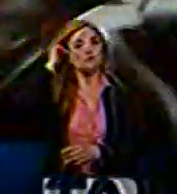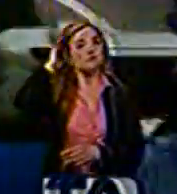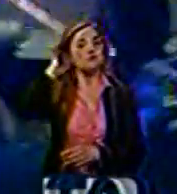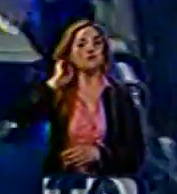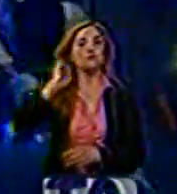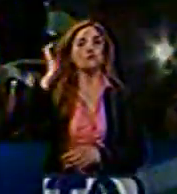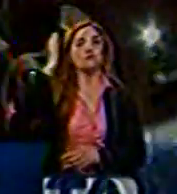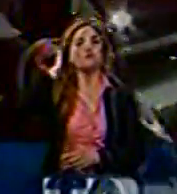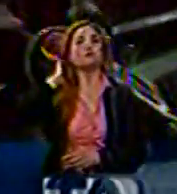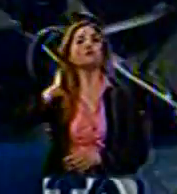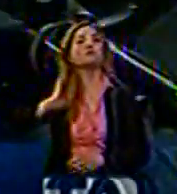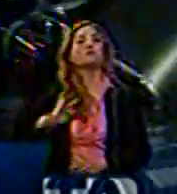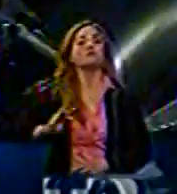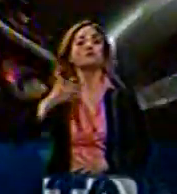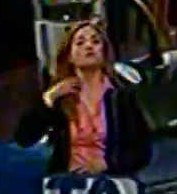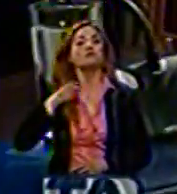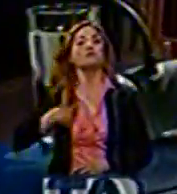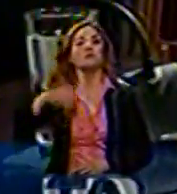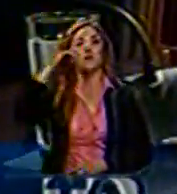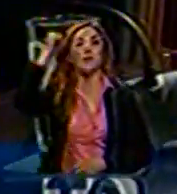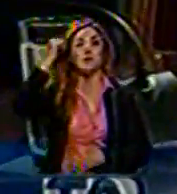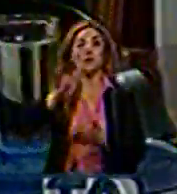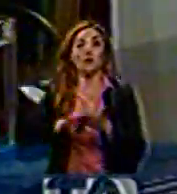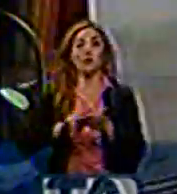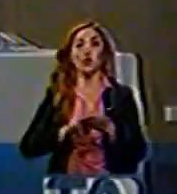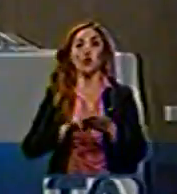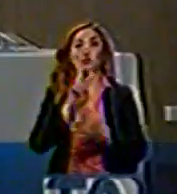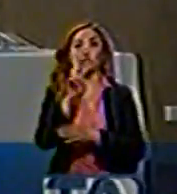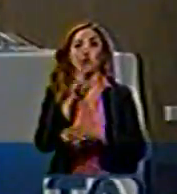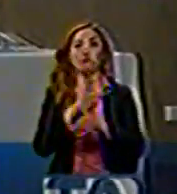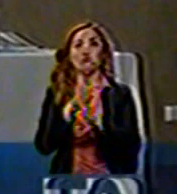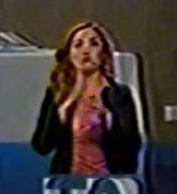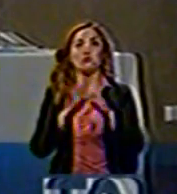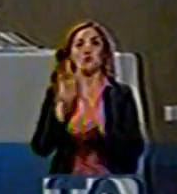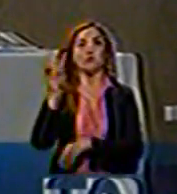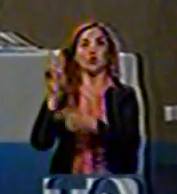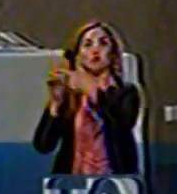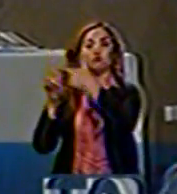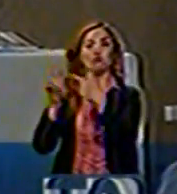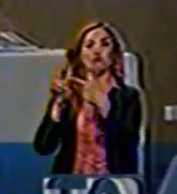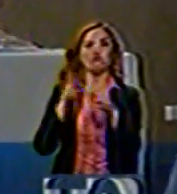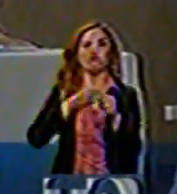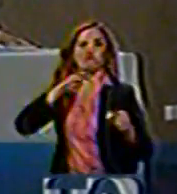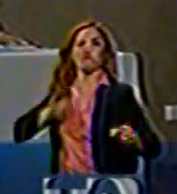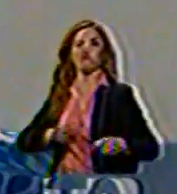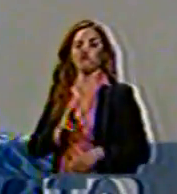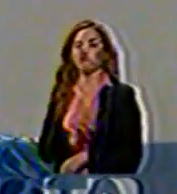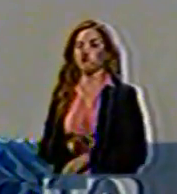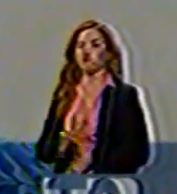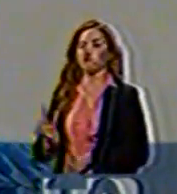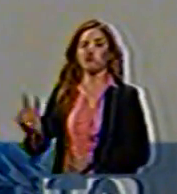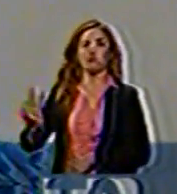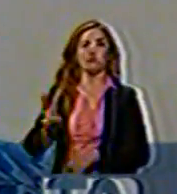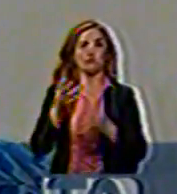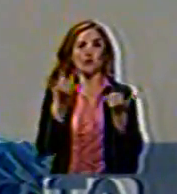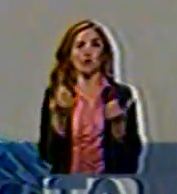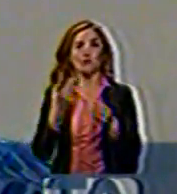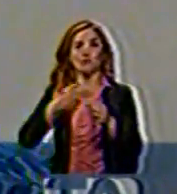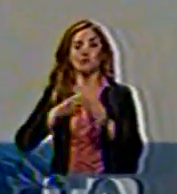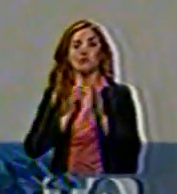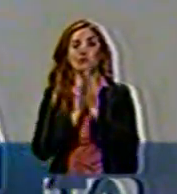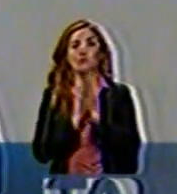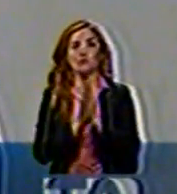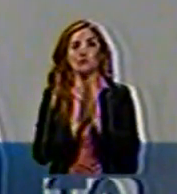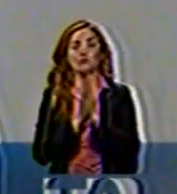Los 2 consejeros que abandonaron ayer el pleno del CNE, Luis Verde Soto y Esther Acero, hoy dijeron que pedían que